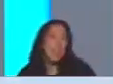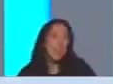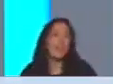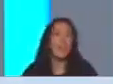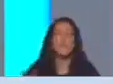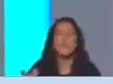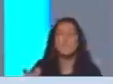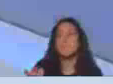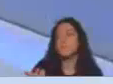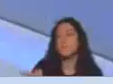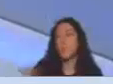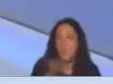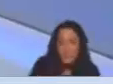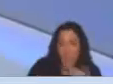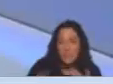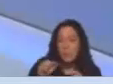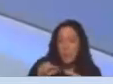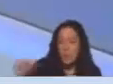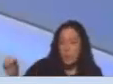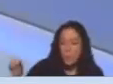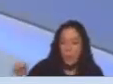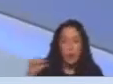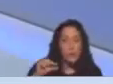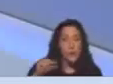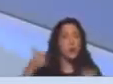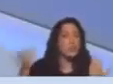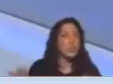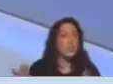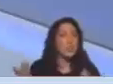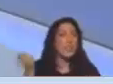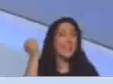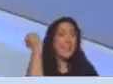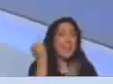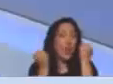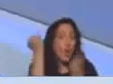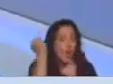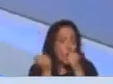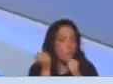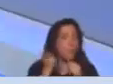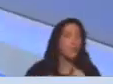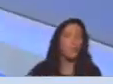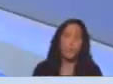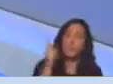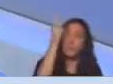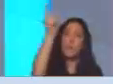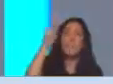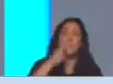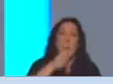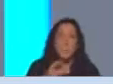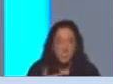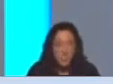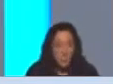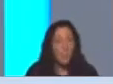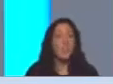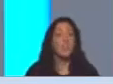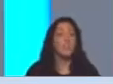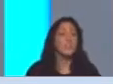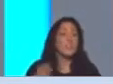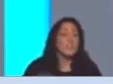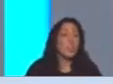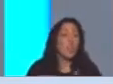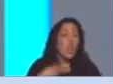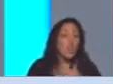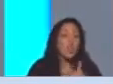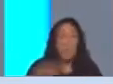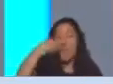compartir Y entonces qué ocurre eh es más económico más fácil de lanzar y es algo lo último de lo último en